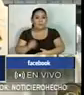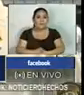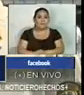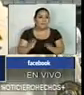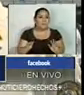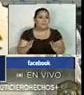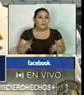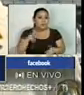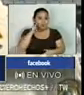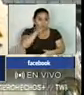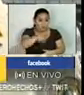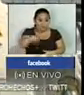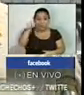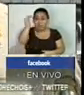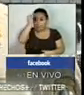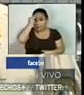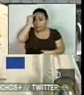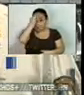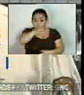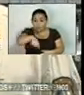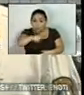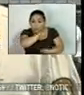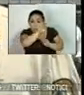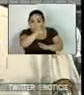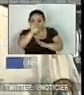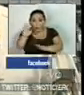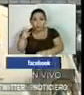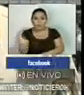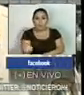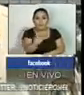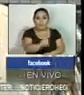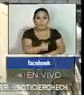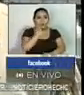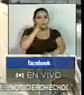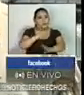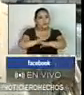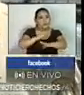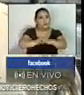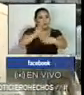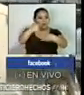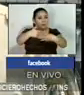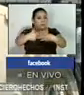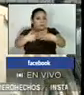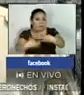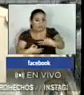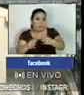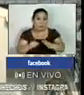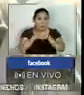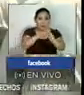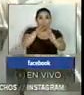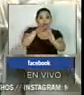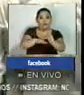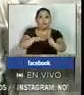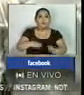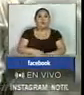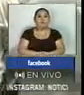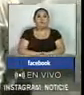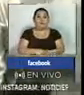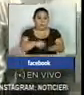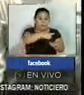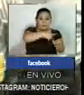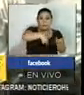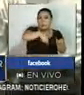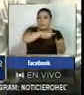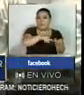para hacer saber a la gente que acate las medidas de prevención, más que todo, y que por lo menos se quede en casa. Ellos,